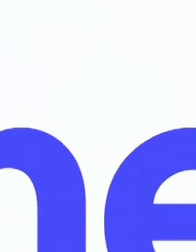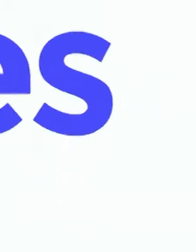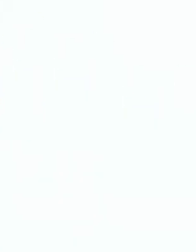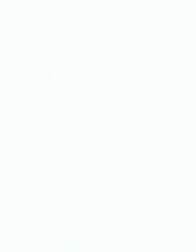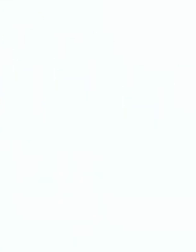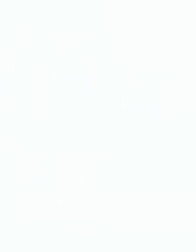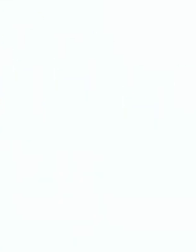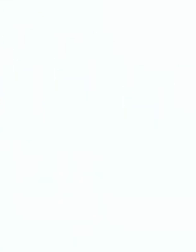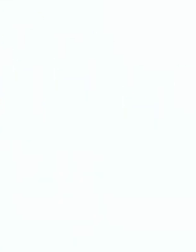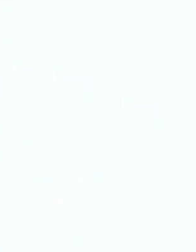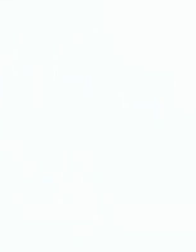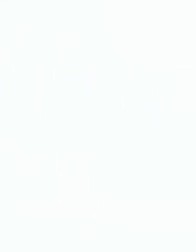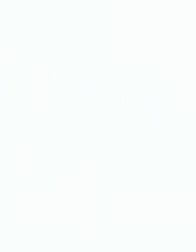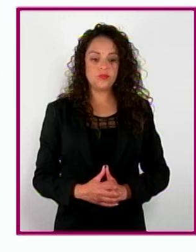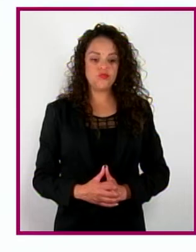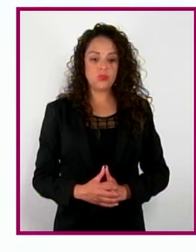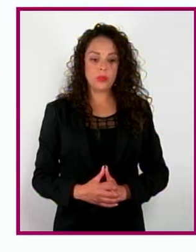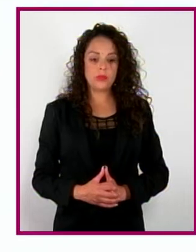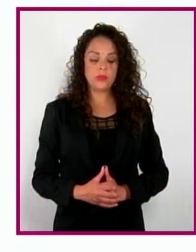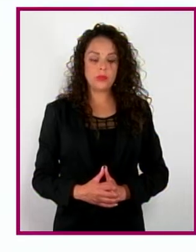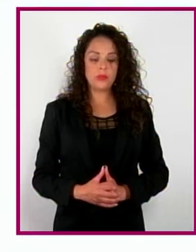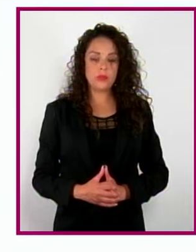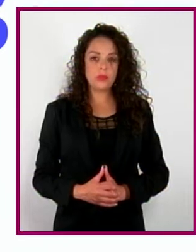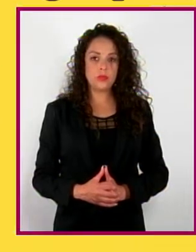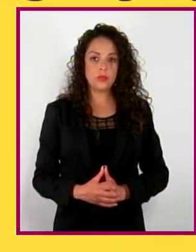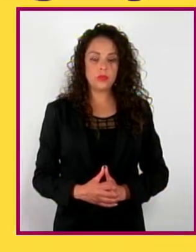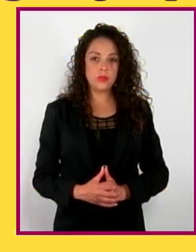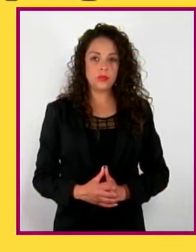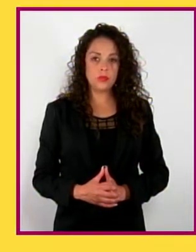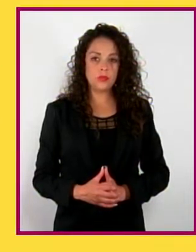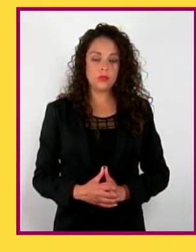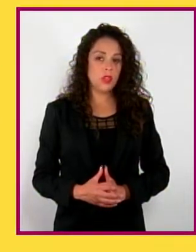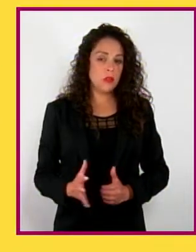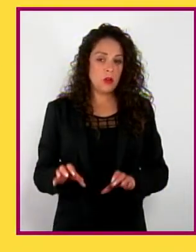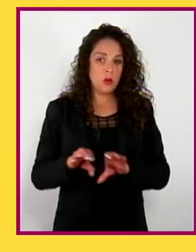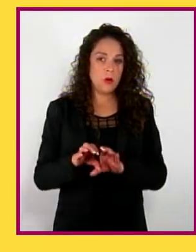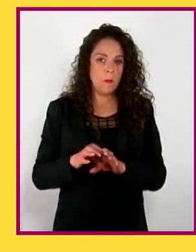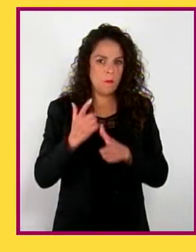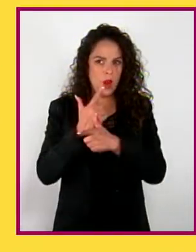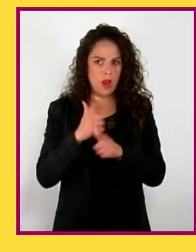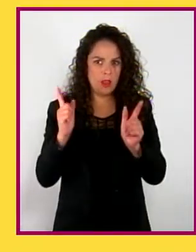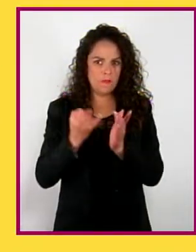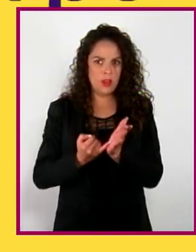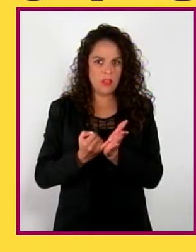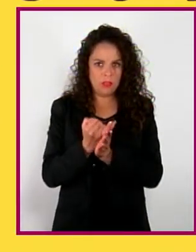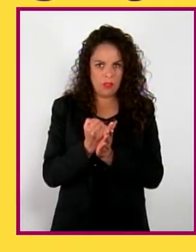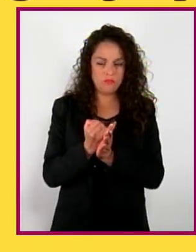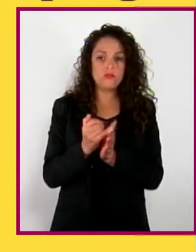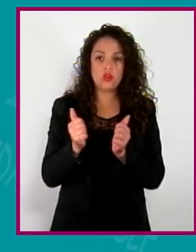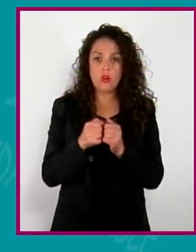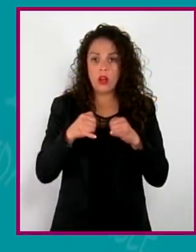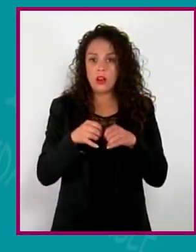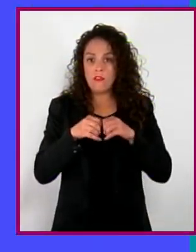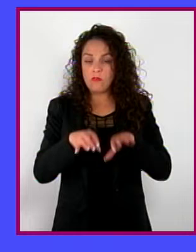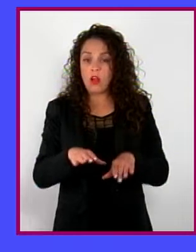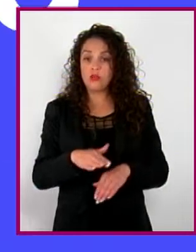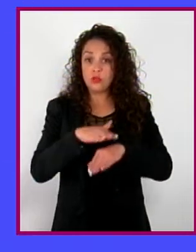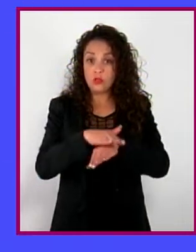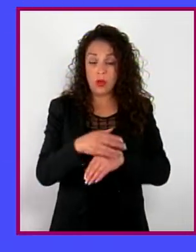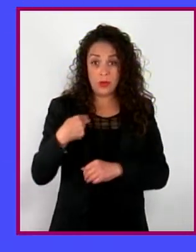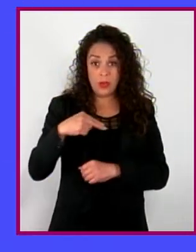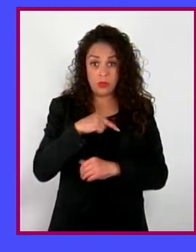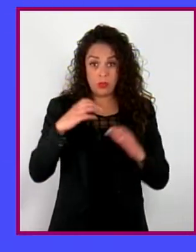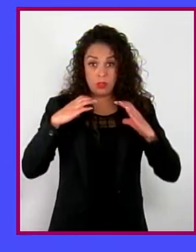Derechos sexuales de adolescentes y jóvenes. Decidir de forma libre, autónoma e informada sobre nuestro cuerpo y